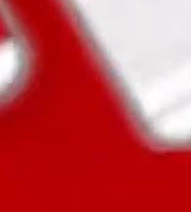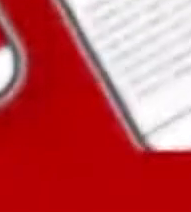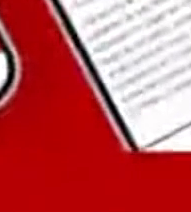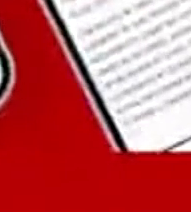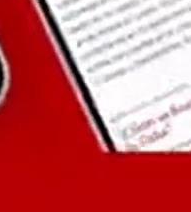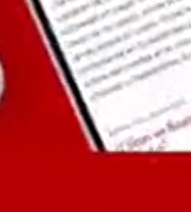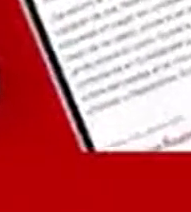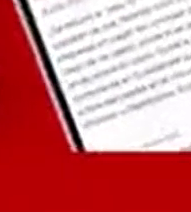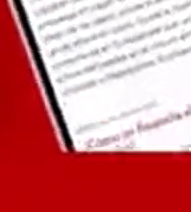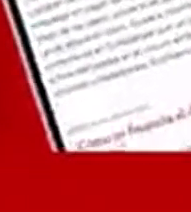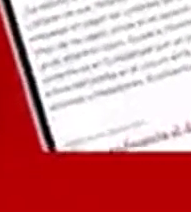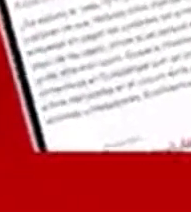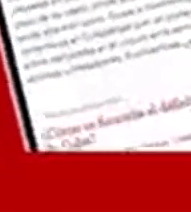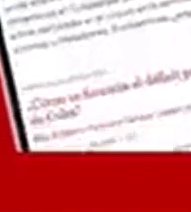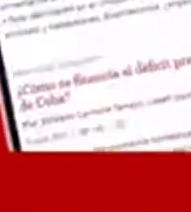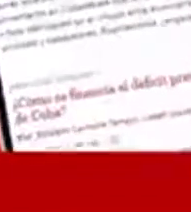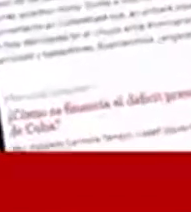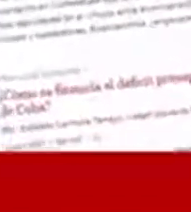digital.